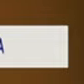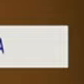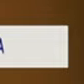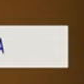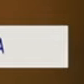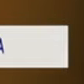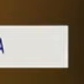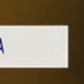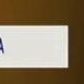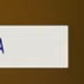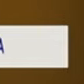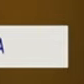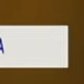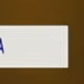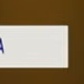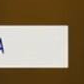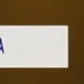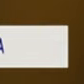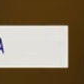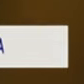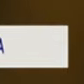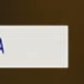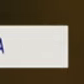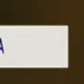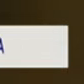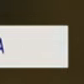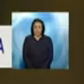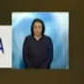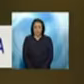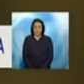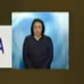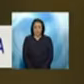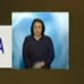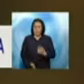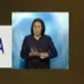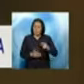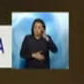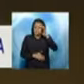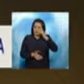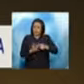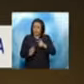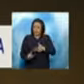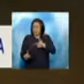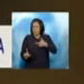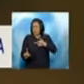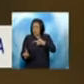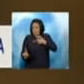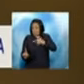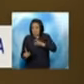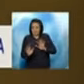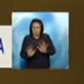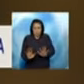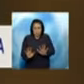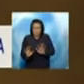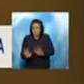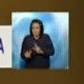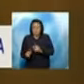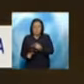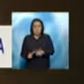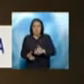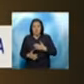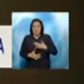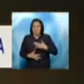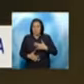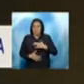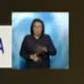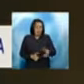señora? ¿Dónde estaron? Los mismos agentes del equipo Terna que lo habían reducido a balazos trataban de mantenerlo en calma. Tranquilo, respira nomás,